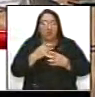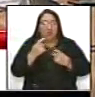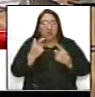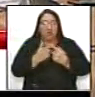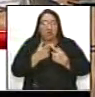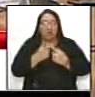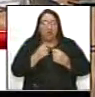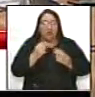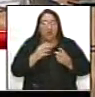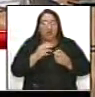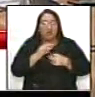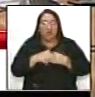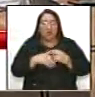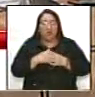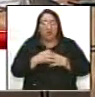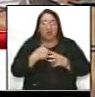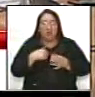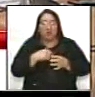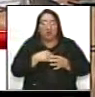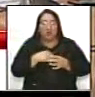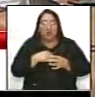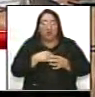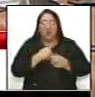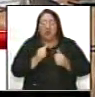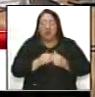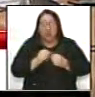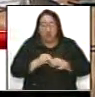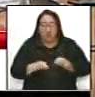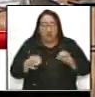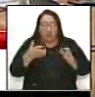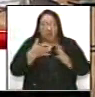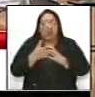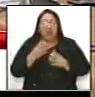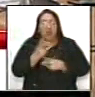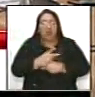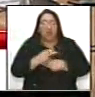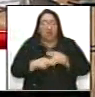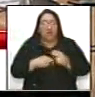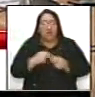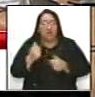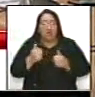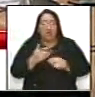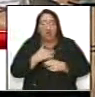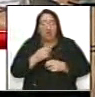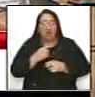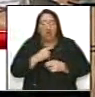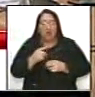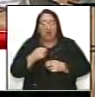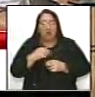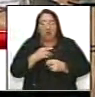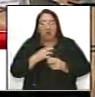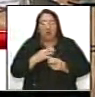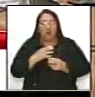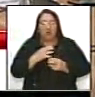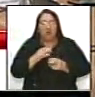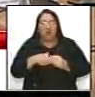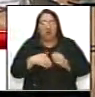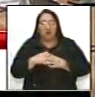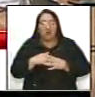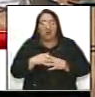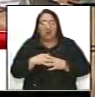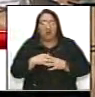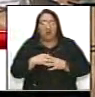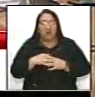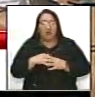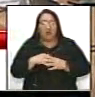he recibido información que no solo el terrorismo es una amenaza latente a la seguridad nacional, la cual ha sido denunciado por un diario. Existe también otras